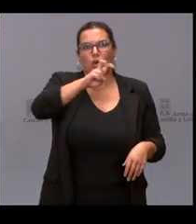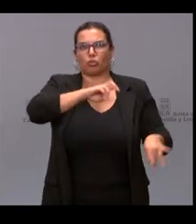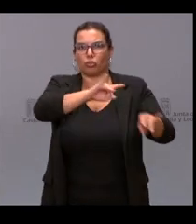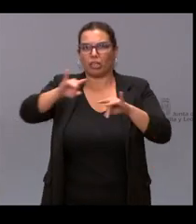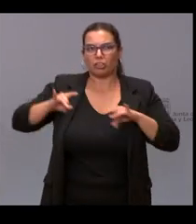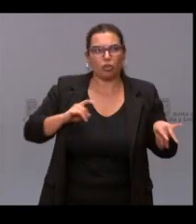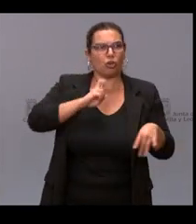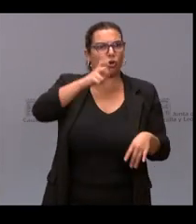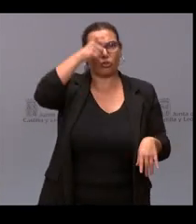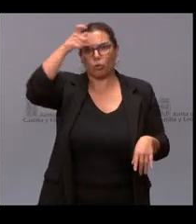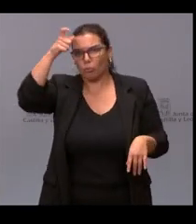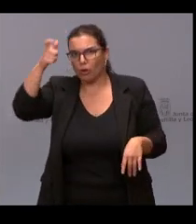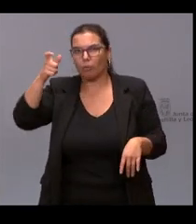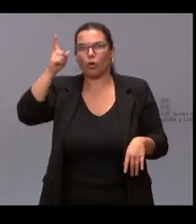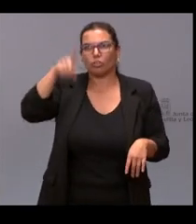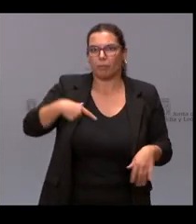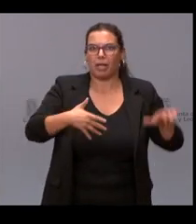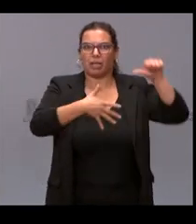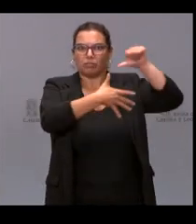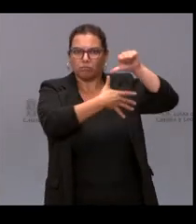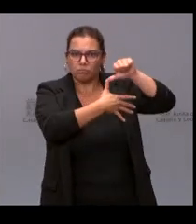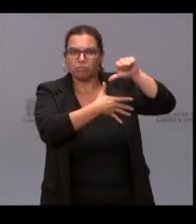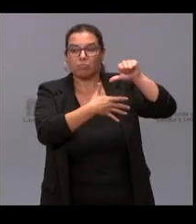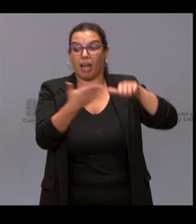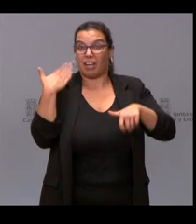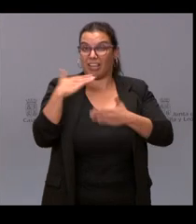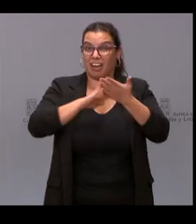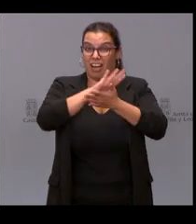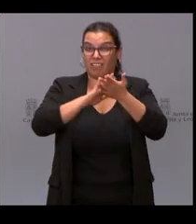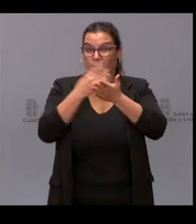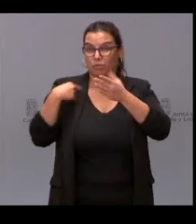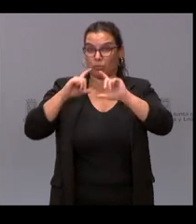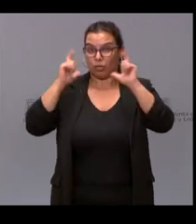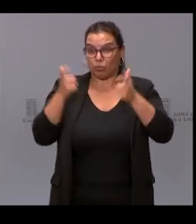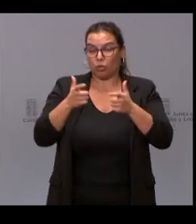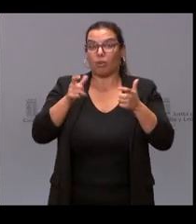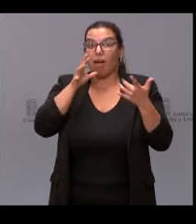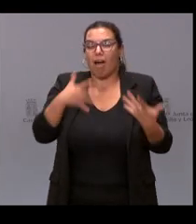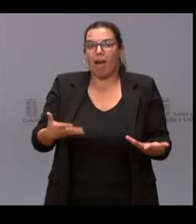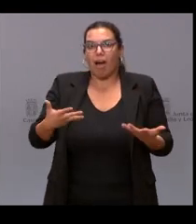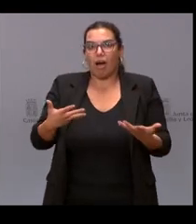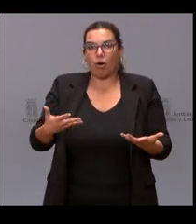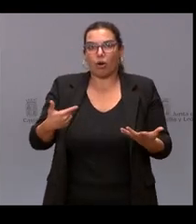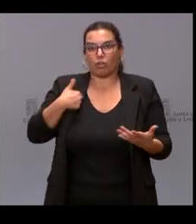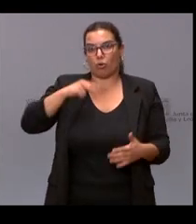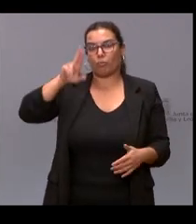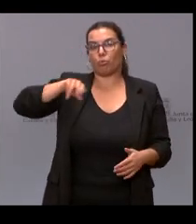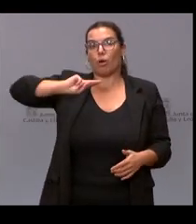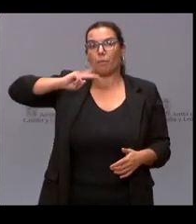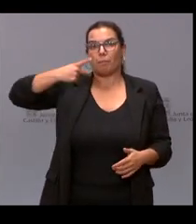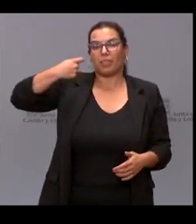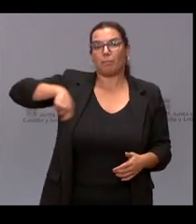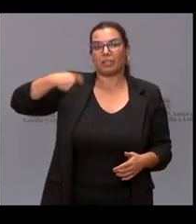otros municipios, por supuesto con Iberoamérica. Ayer comentábamos en la reunión que en este momento soy el vicepresidente de la OICI, de la